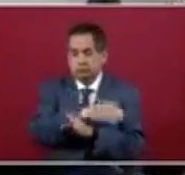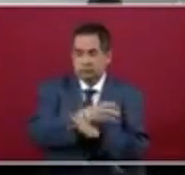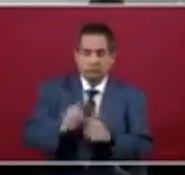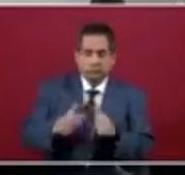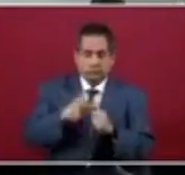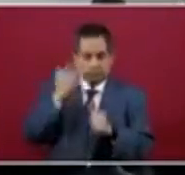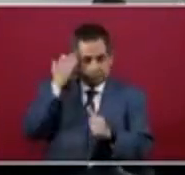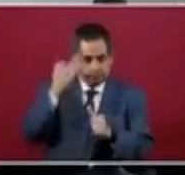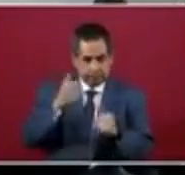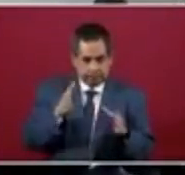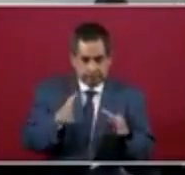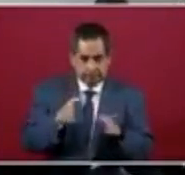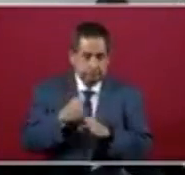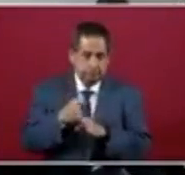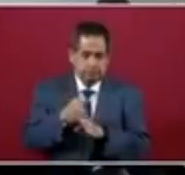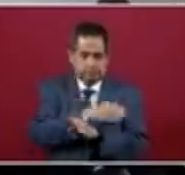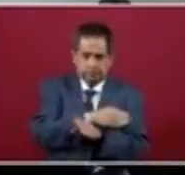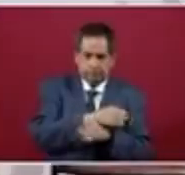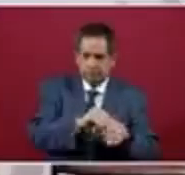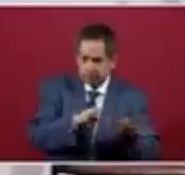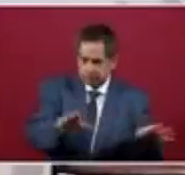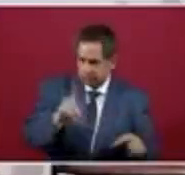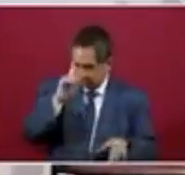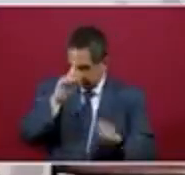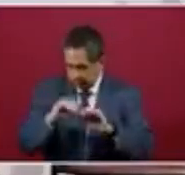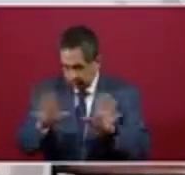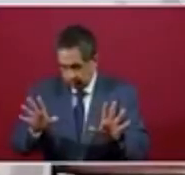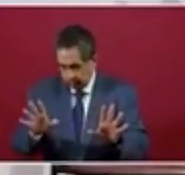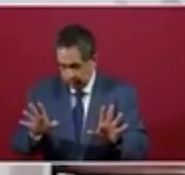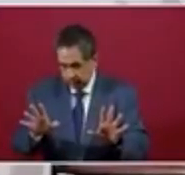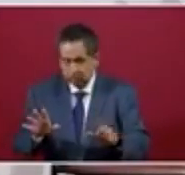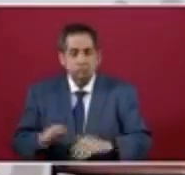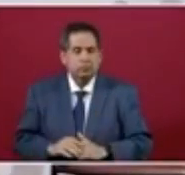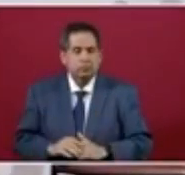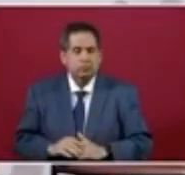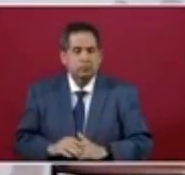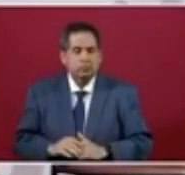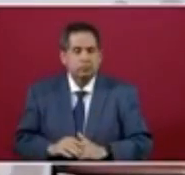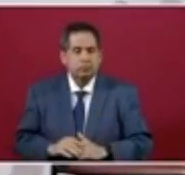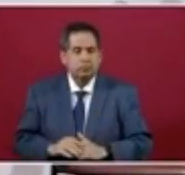parte, eso sí queda claro, ¿no? Y que